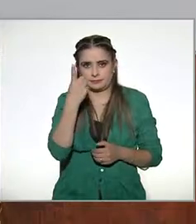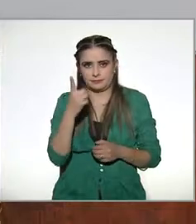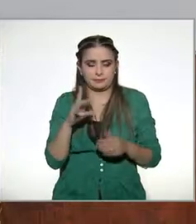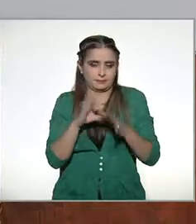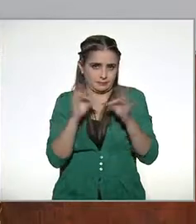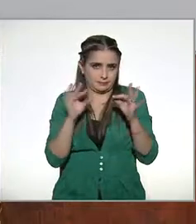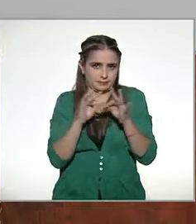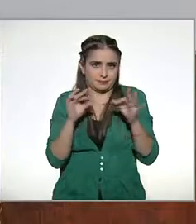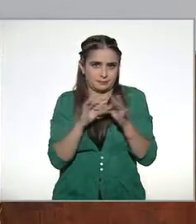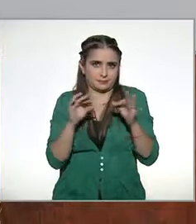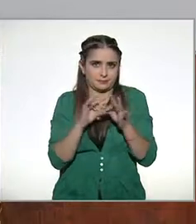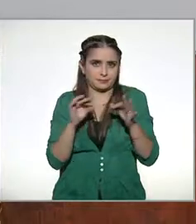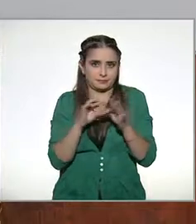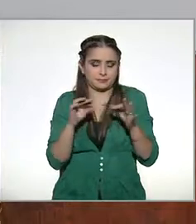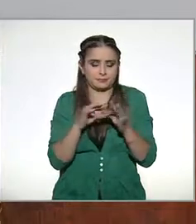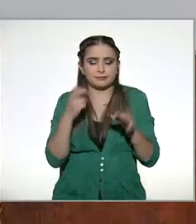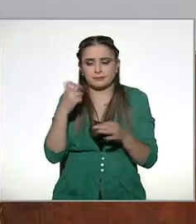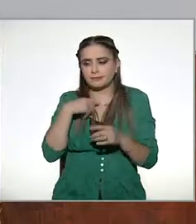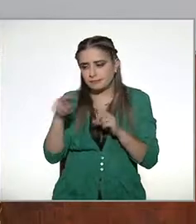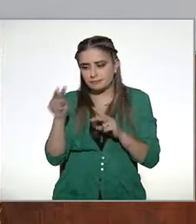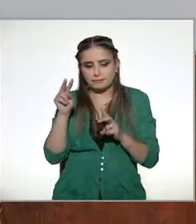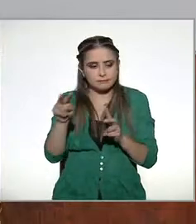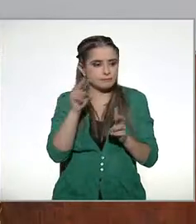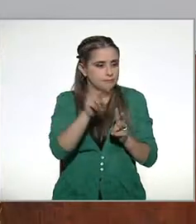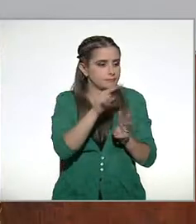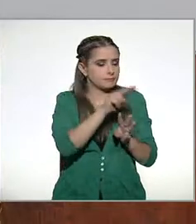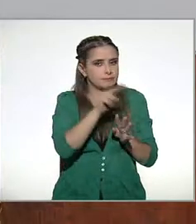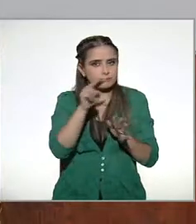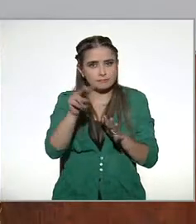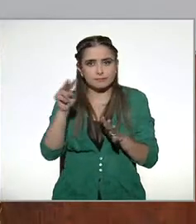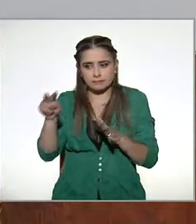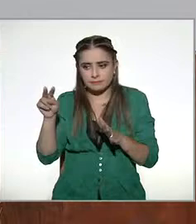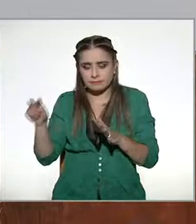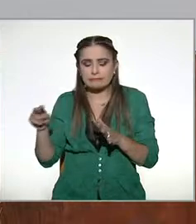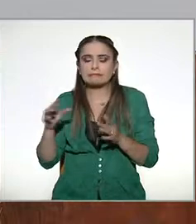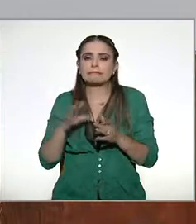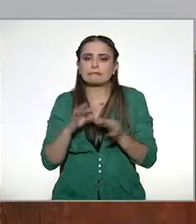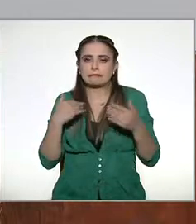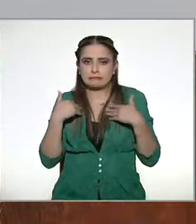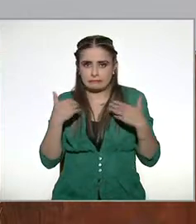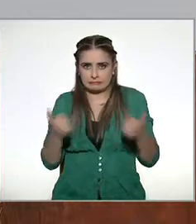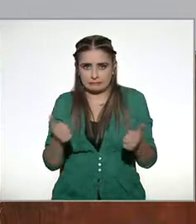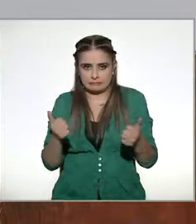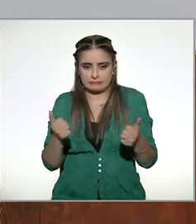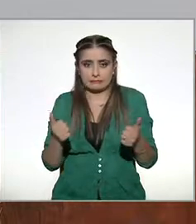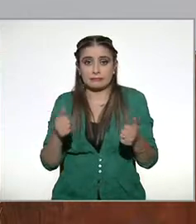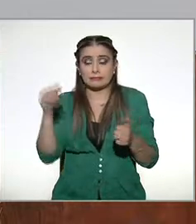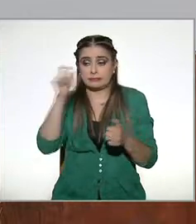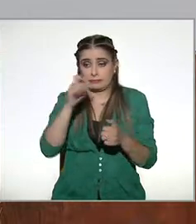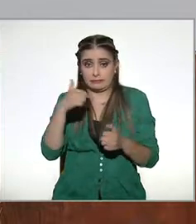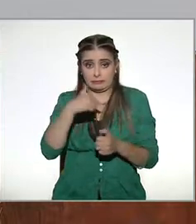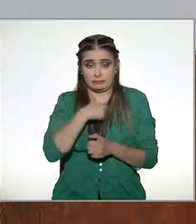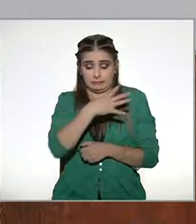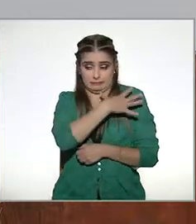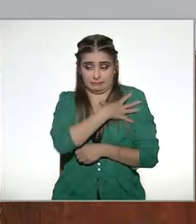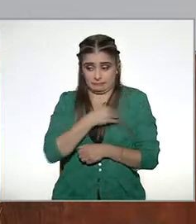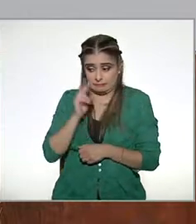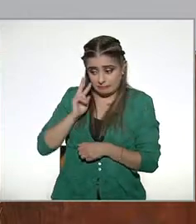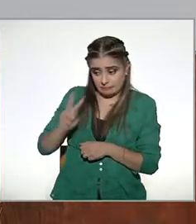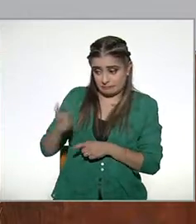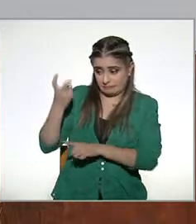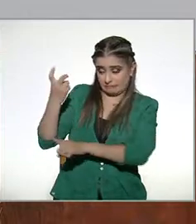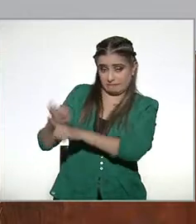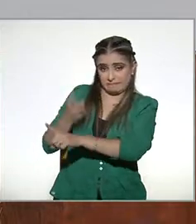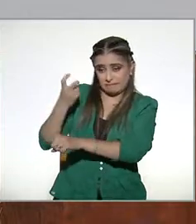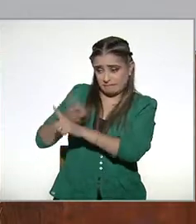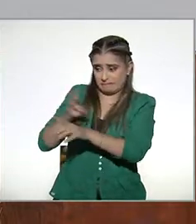con eso de este programa también entre todo lo que se ha dicho muy interesante es que antes de juzgar a tus hijos antes de poner en tus